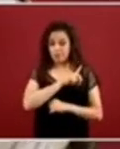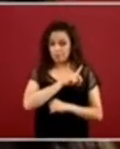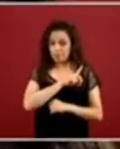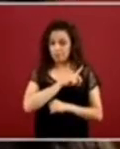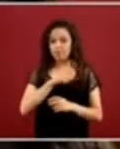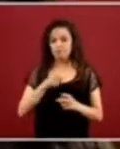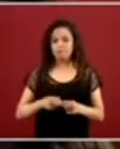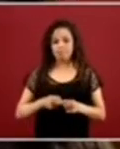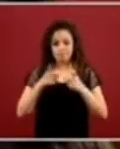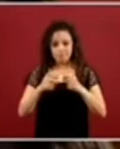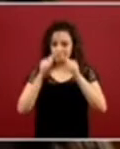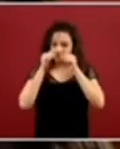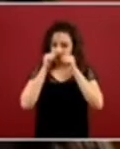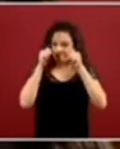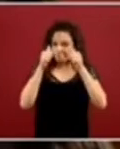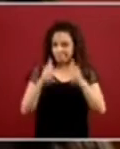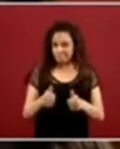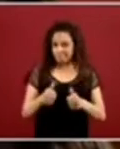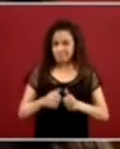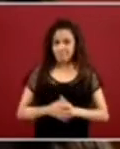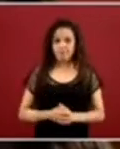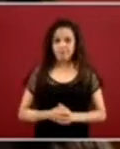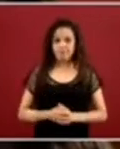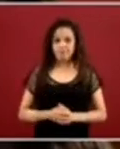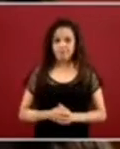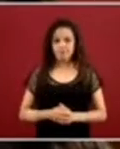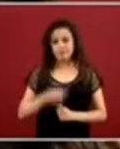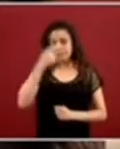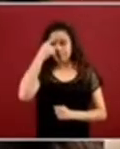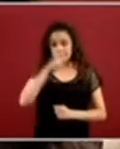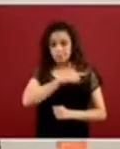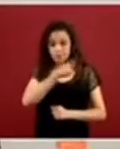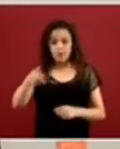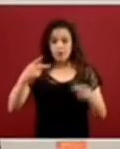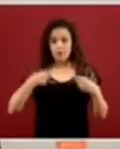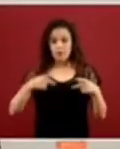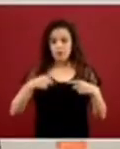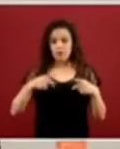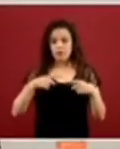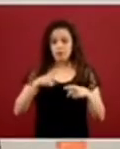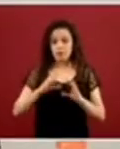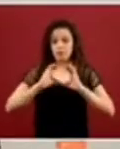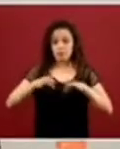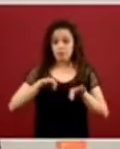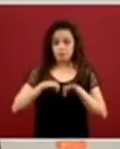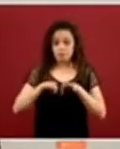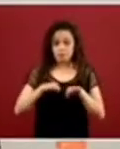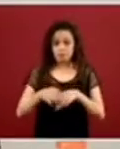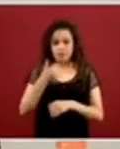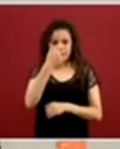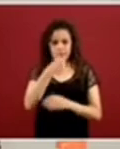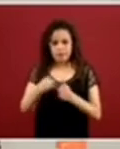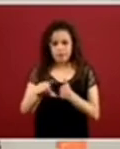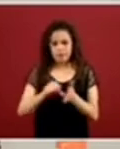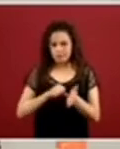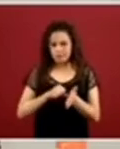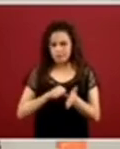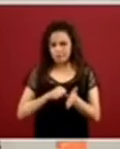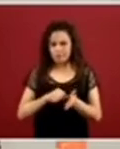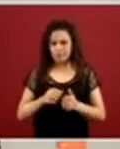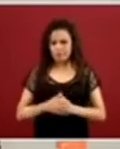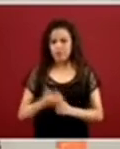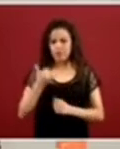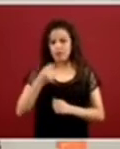social. Seguridad social que es para el trabajador que se contrata por estos 6 meses, pero también para toda su